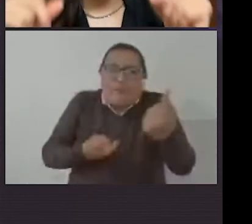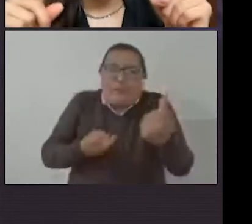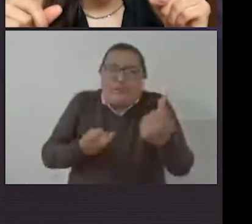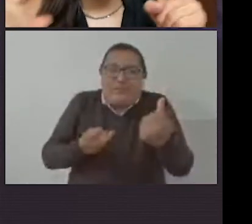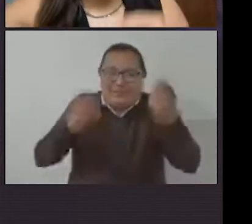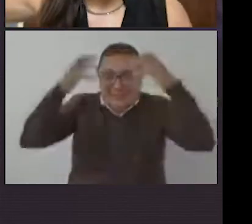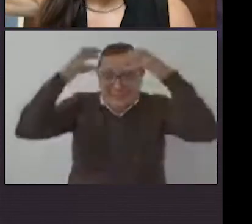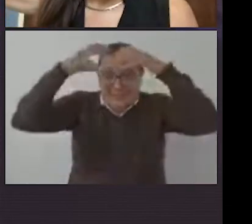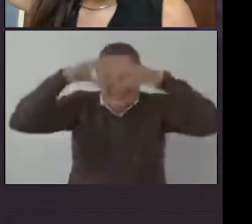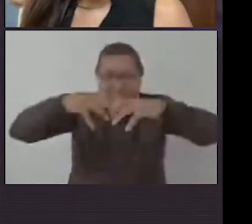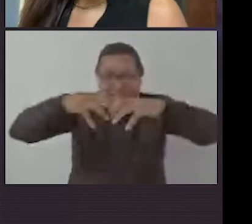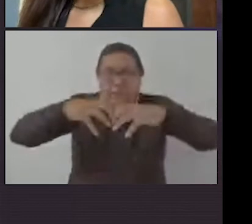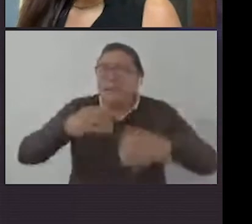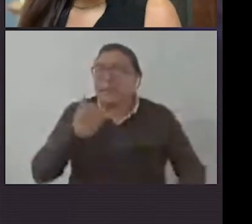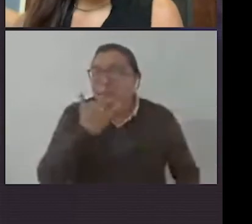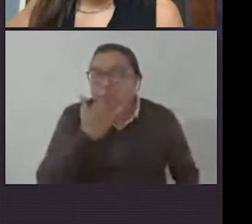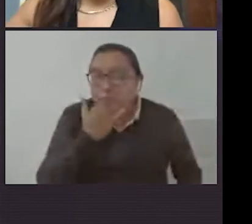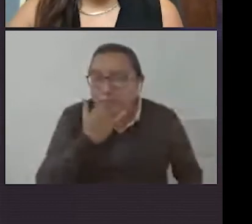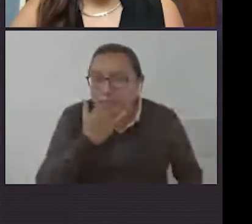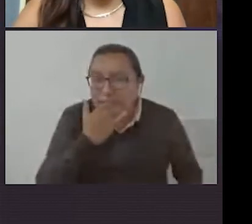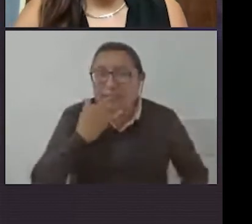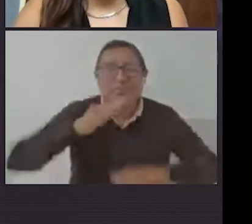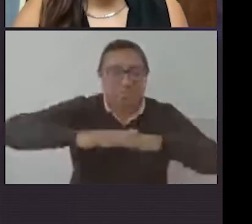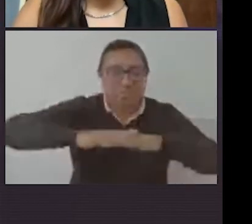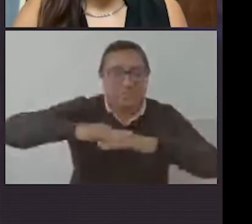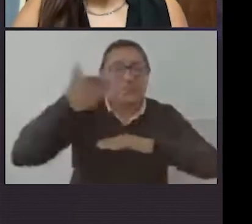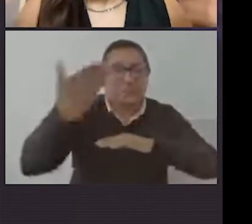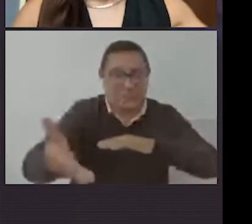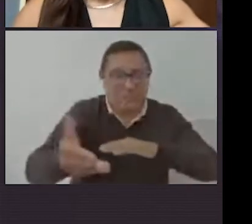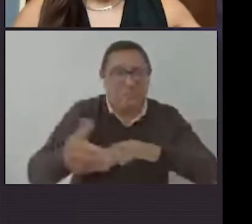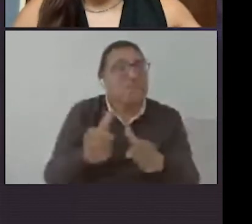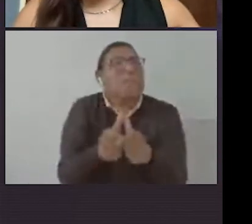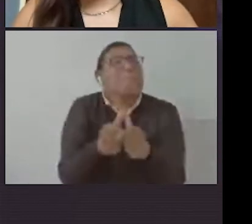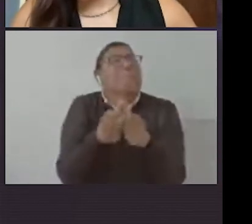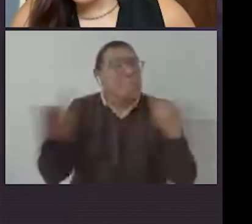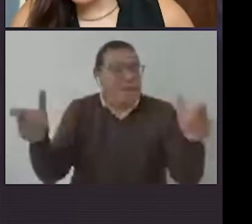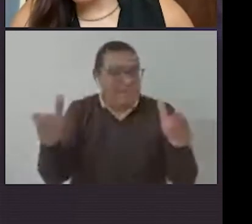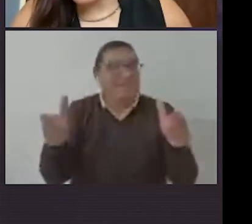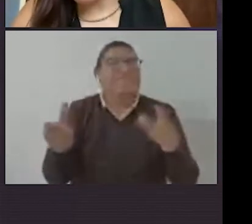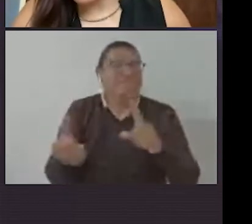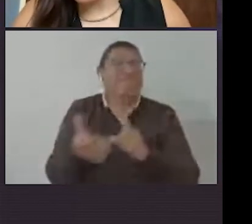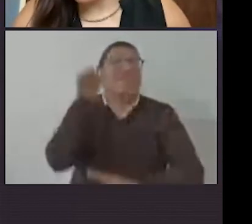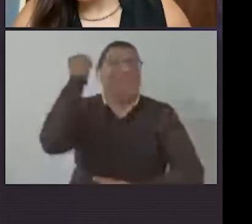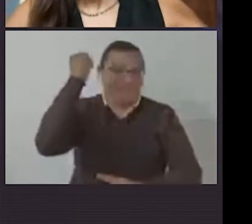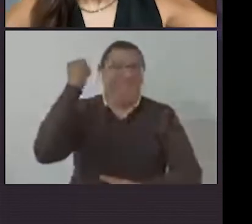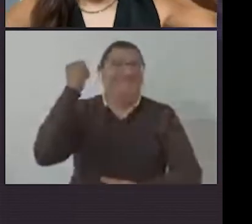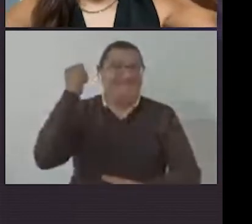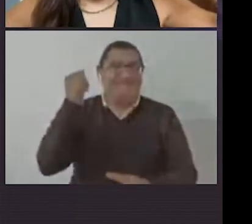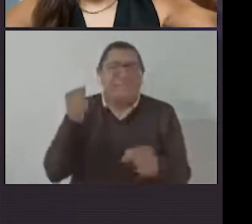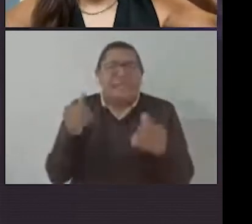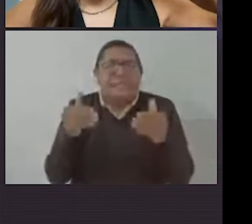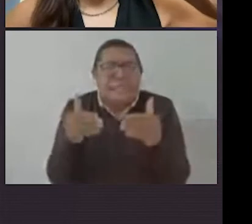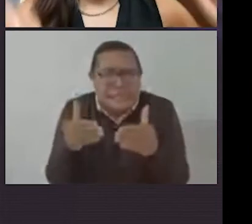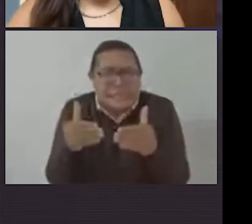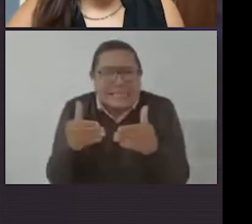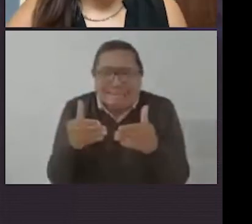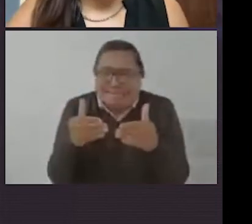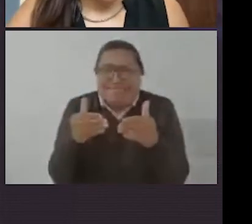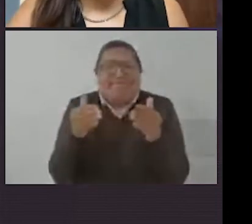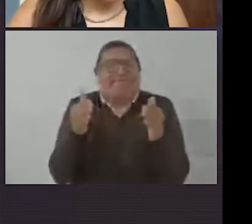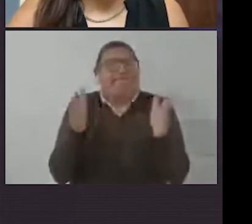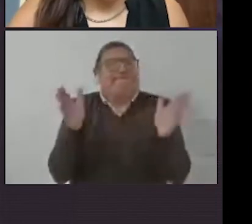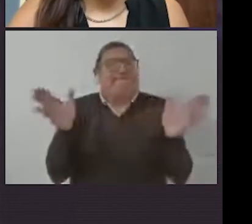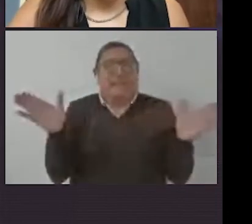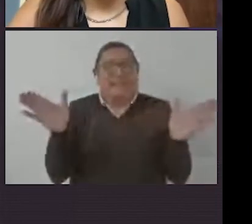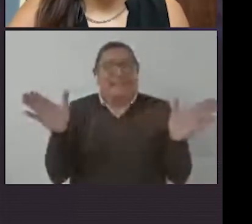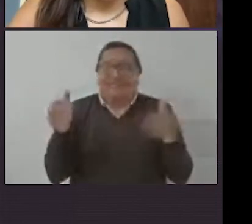tus acciones se manifiestan de estas otras formas que te llevan más allá de tus límites, de los límites que